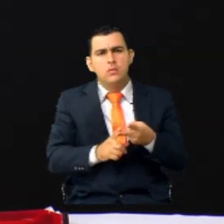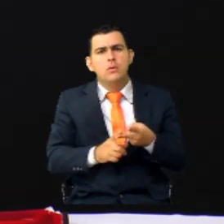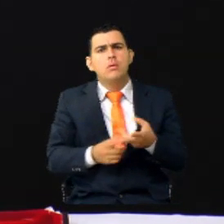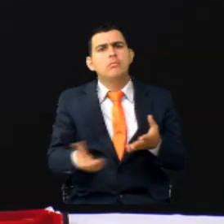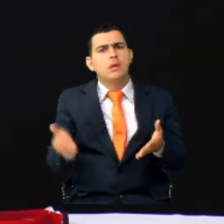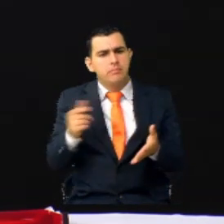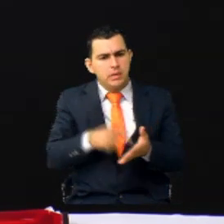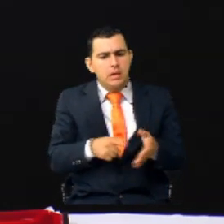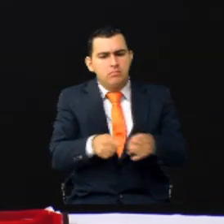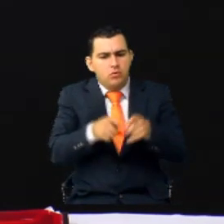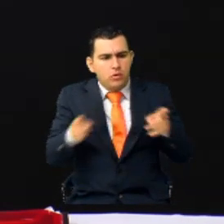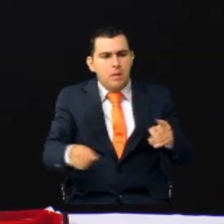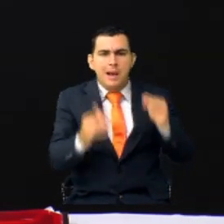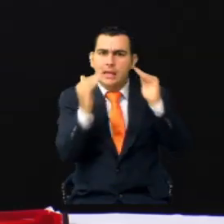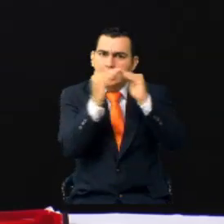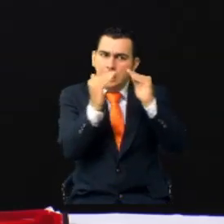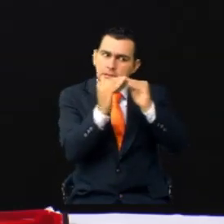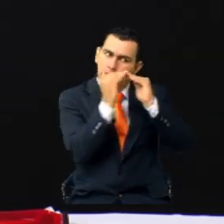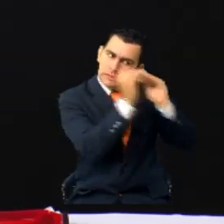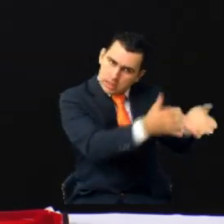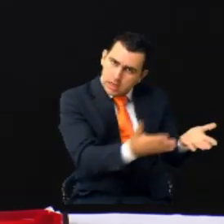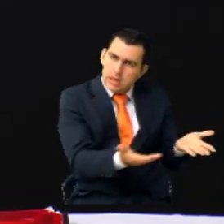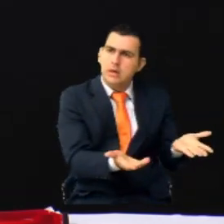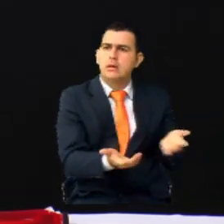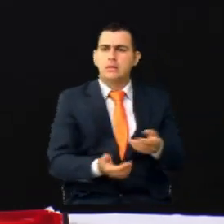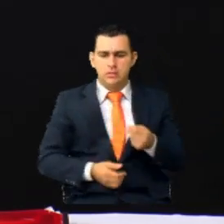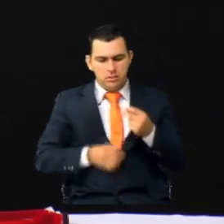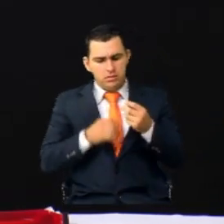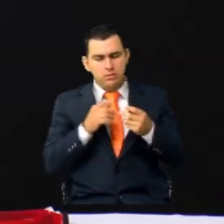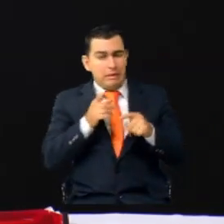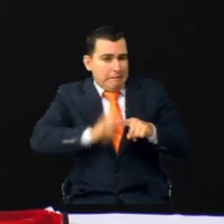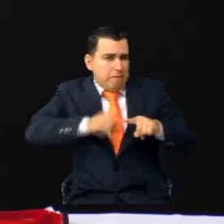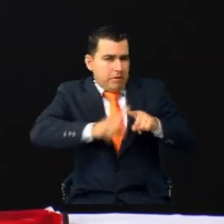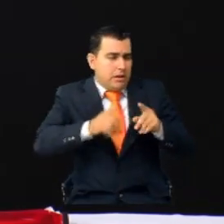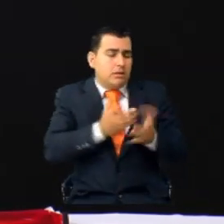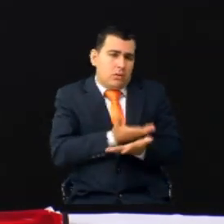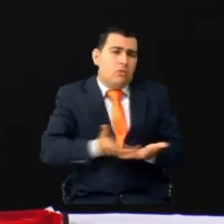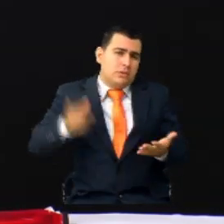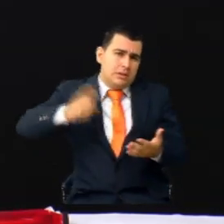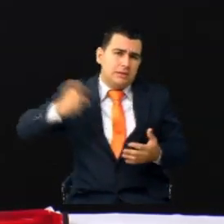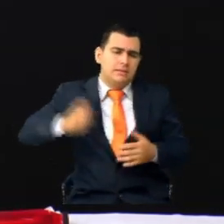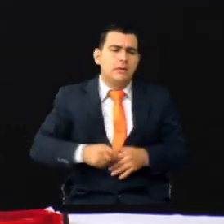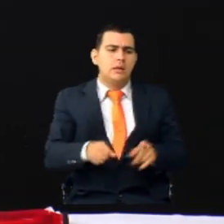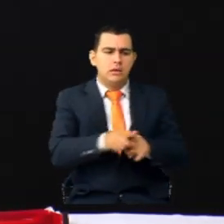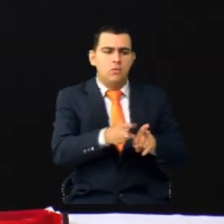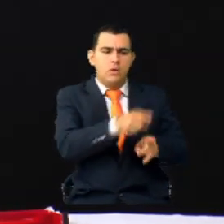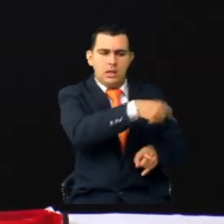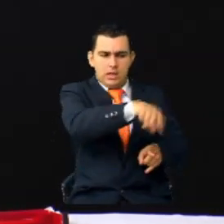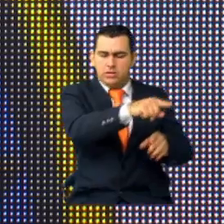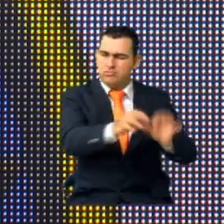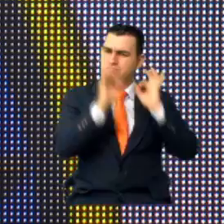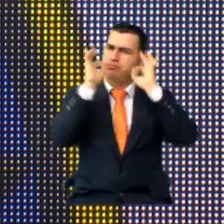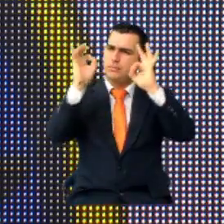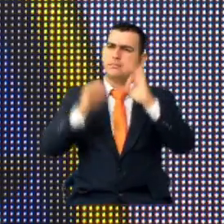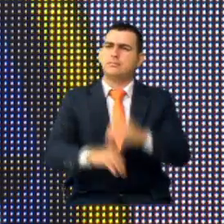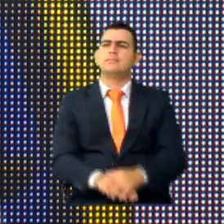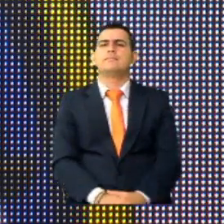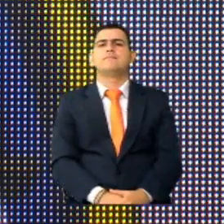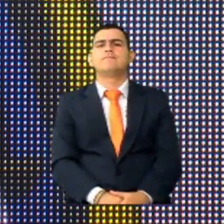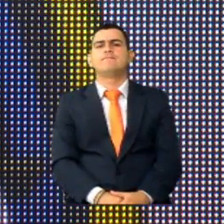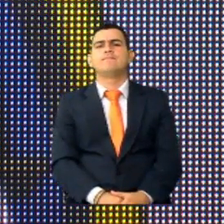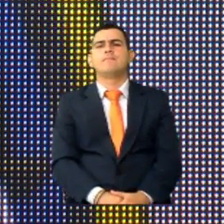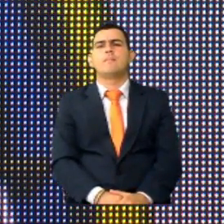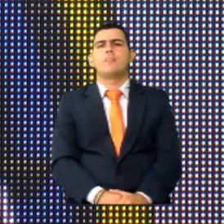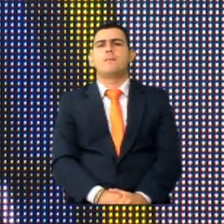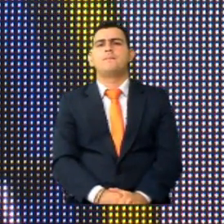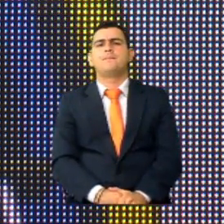genere un programa de vivienda exclusivo para ellos. Elementos como esos necesitamos para que ellos transmitan calidad. Gracias,